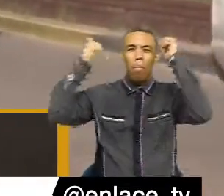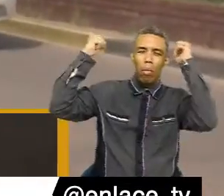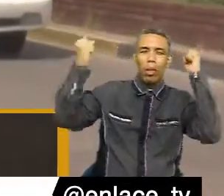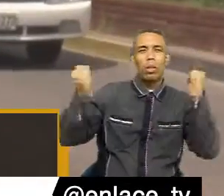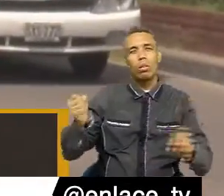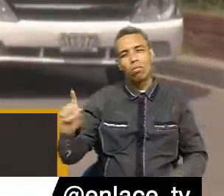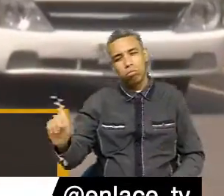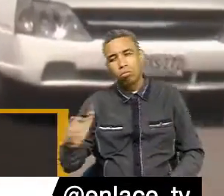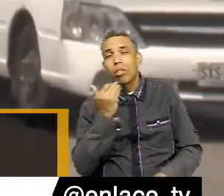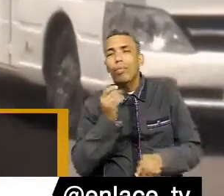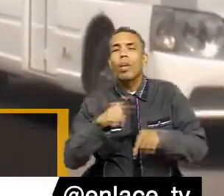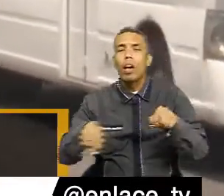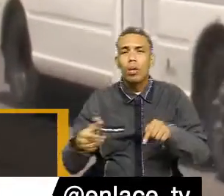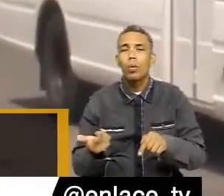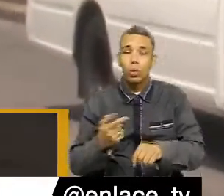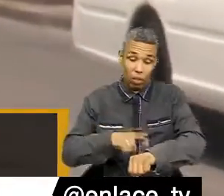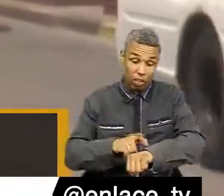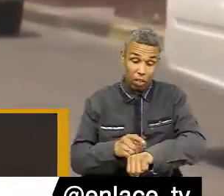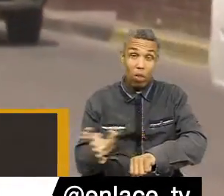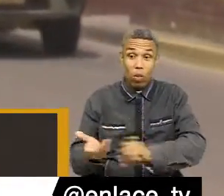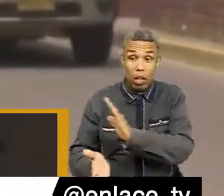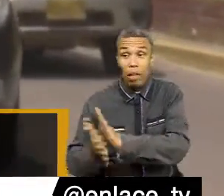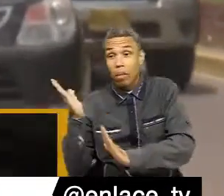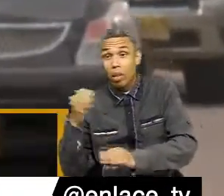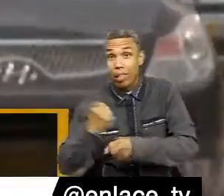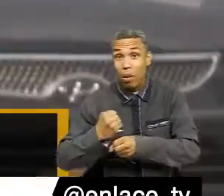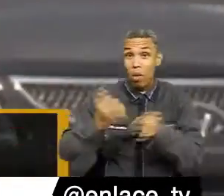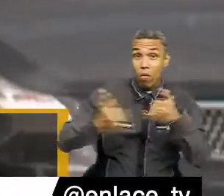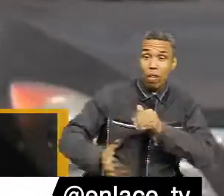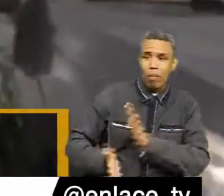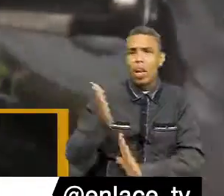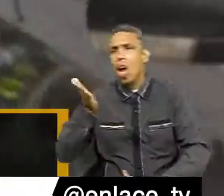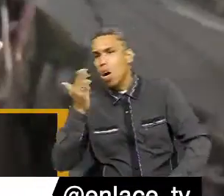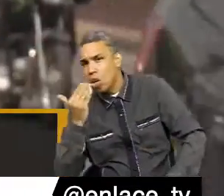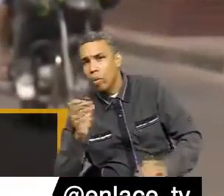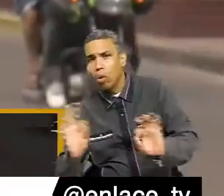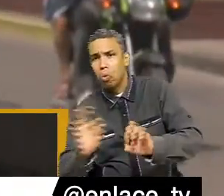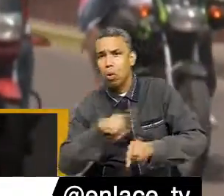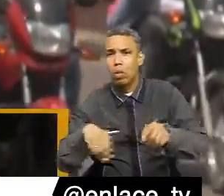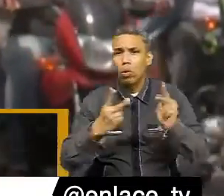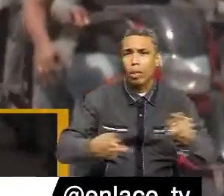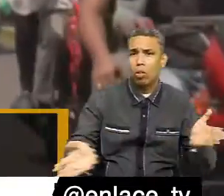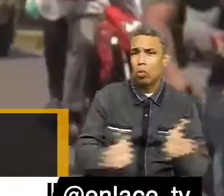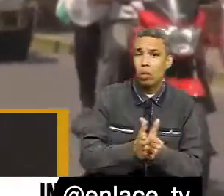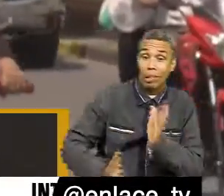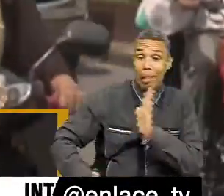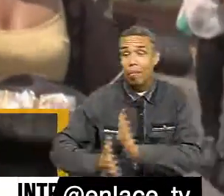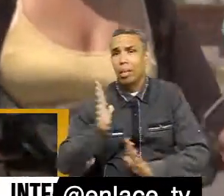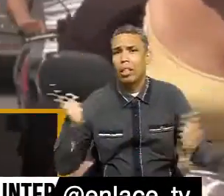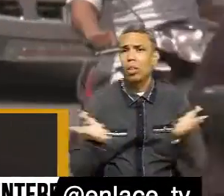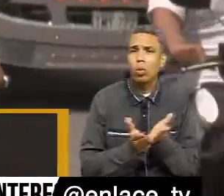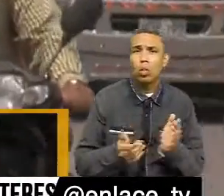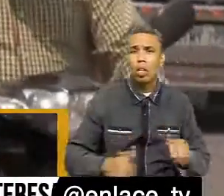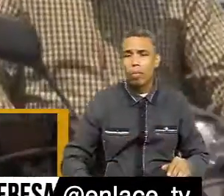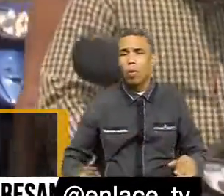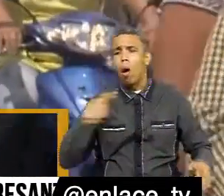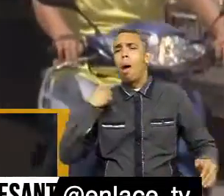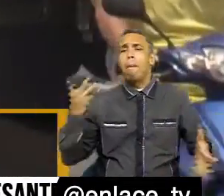dirigen a su casa a tomar su almuerzo. Y a otras personas que van saliendo de la ciudad de Barranca Bermeja también les perjudica mucho.